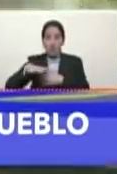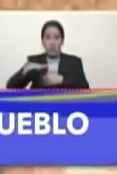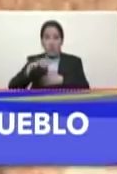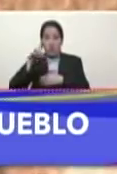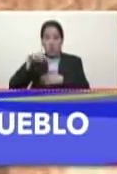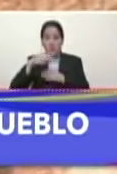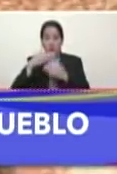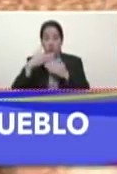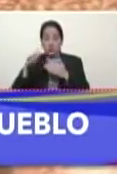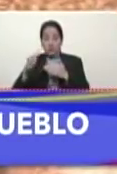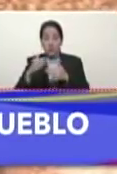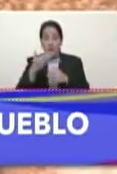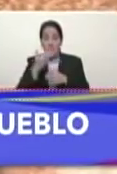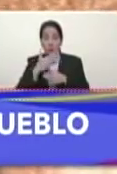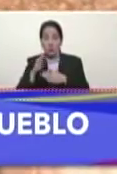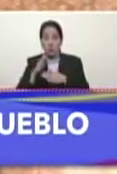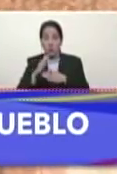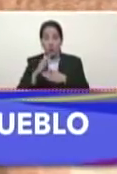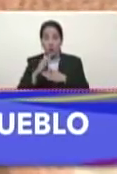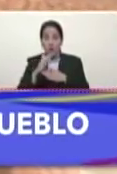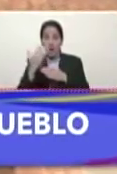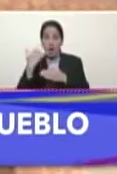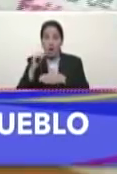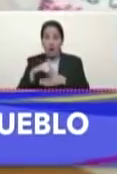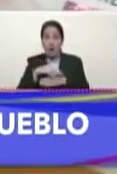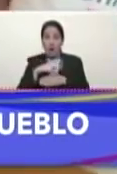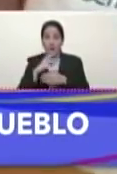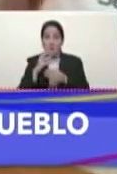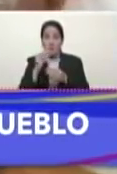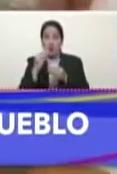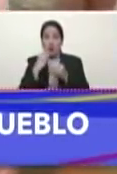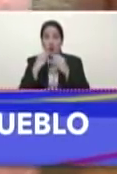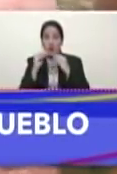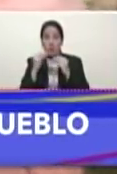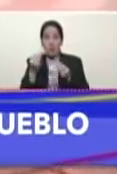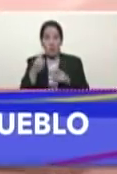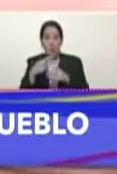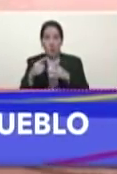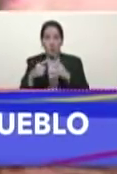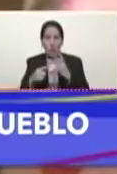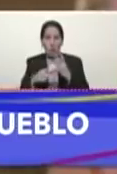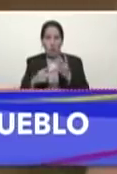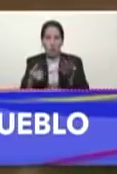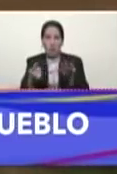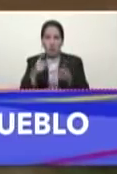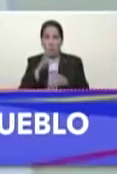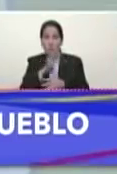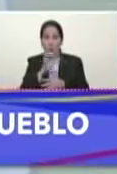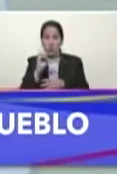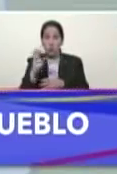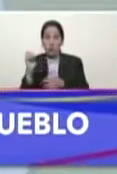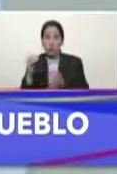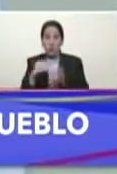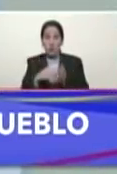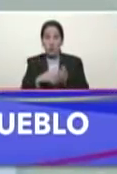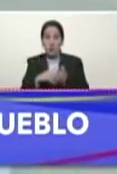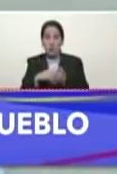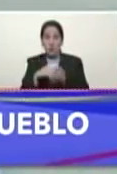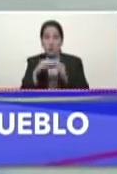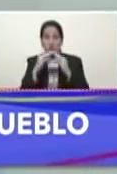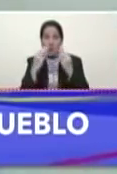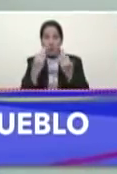mercado e iniciar un programa que usted nos ha dado la instrucción de alcanzar las 400.000 familias en el país